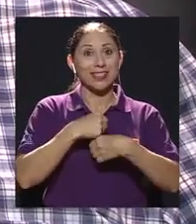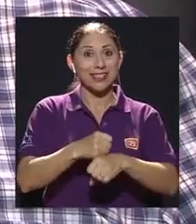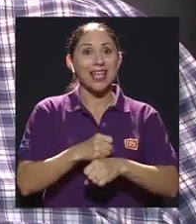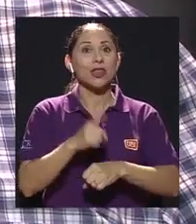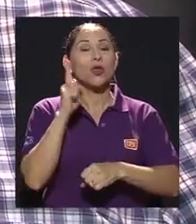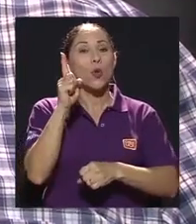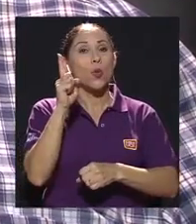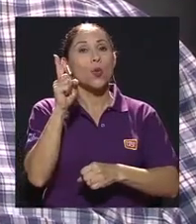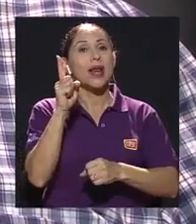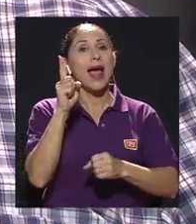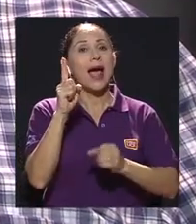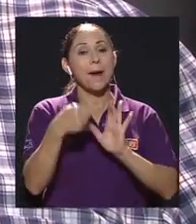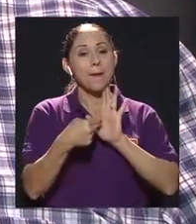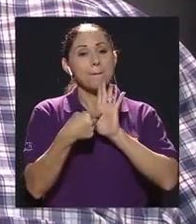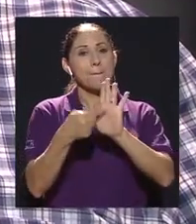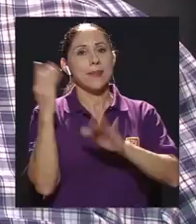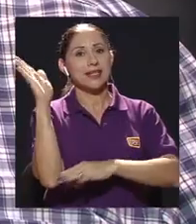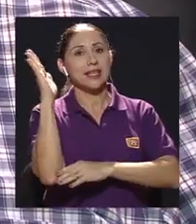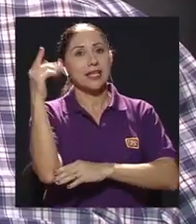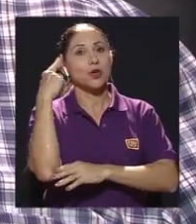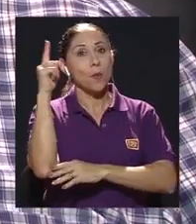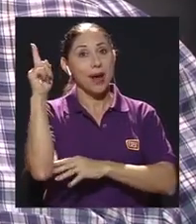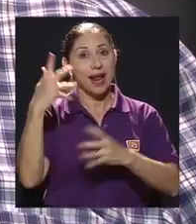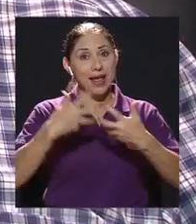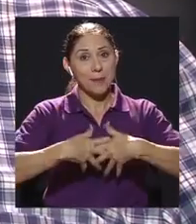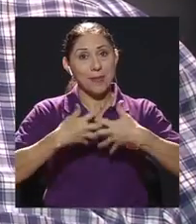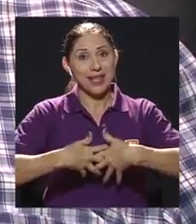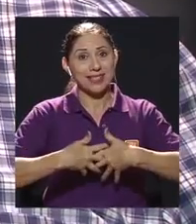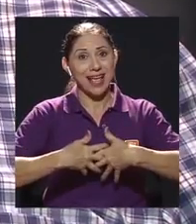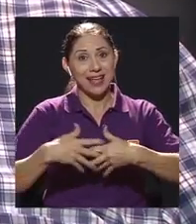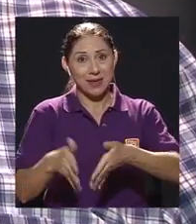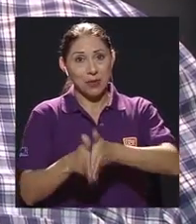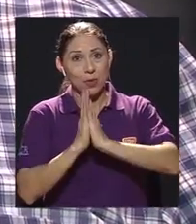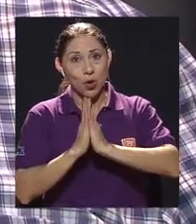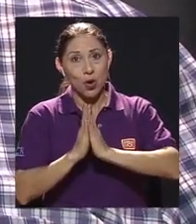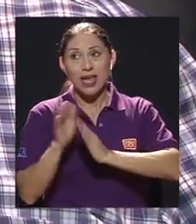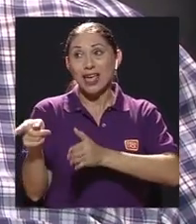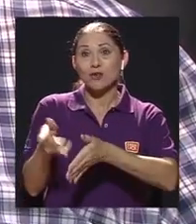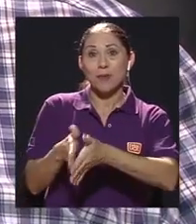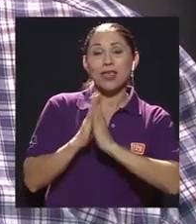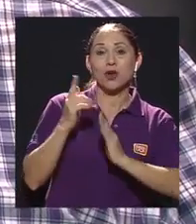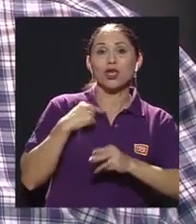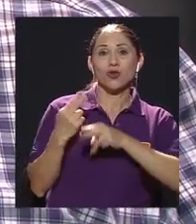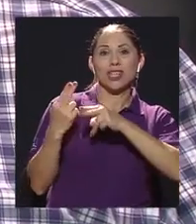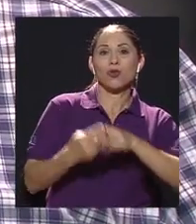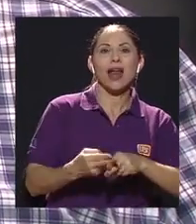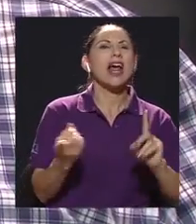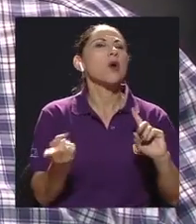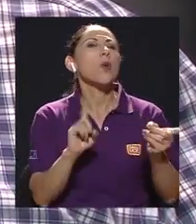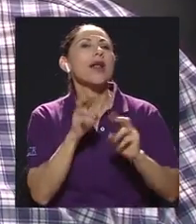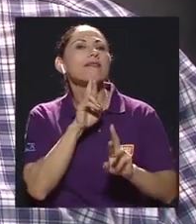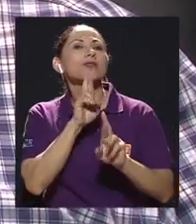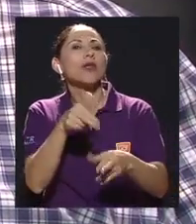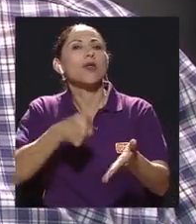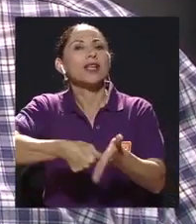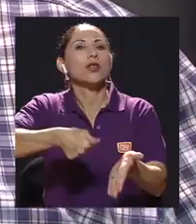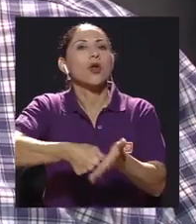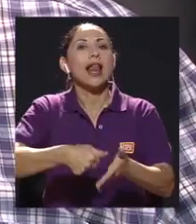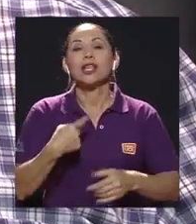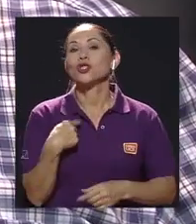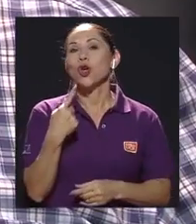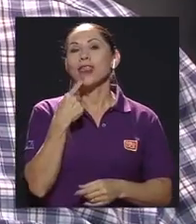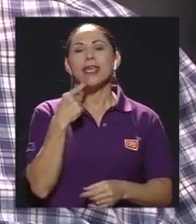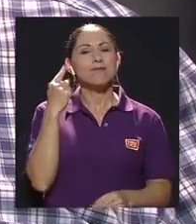empresa que me lo solicitó y me pidieron que lo titulara, cuál era el resultado electoral, y dije pronóstico